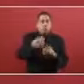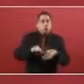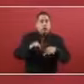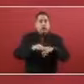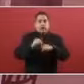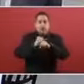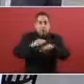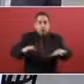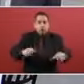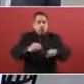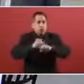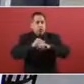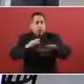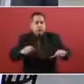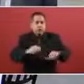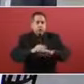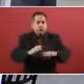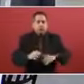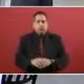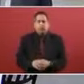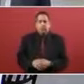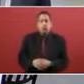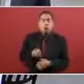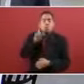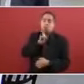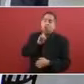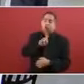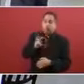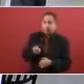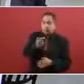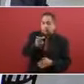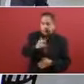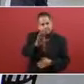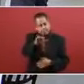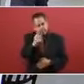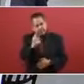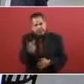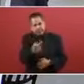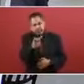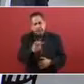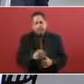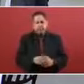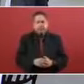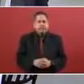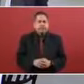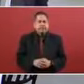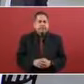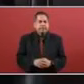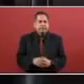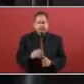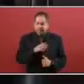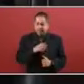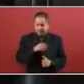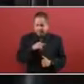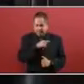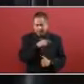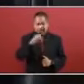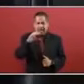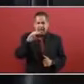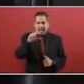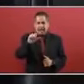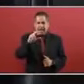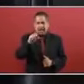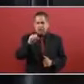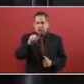información. Presidente, y agregar una pregunta más. Hay un comunicado de Carso en el